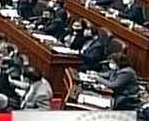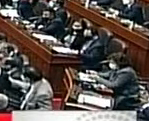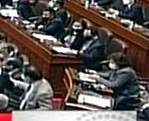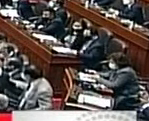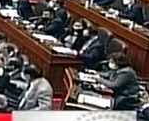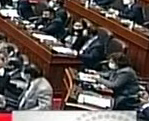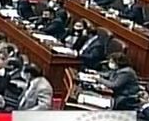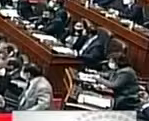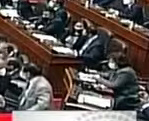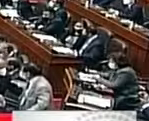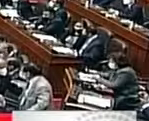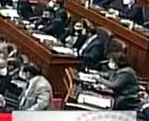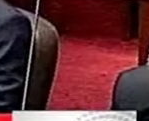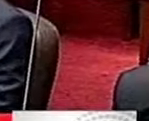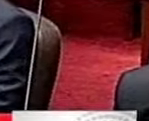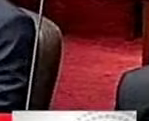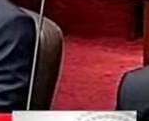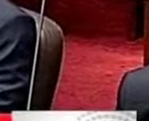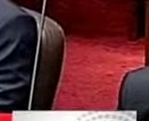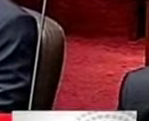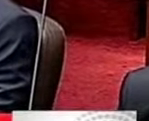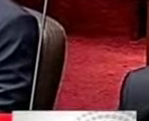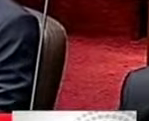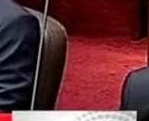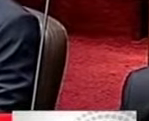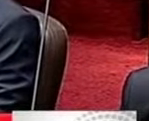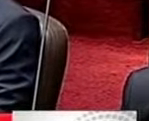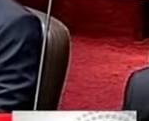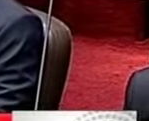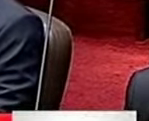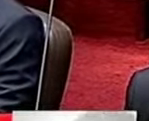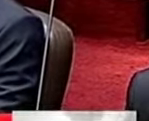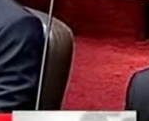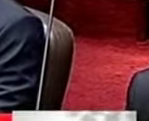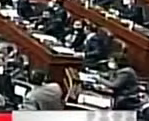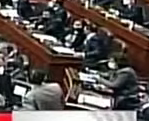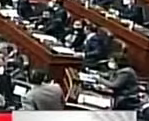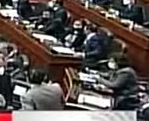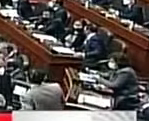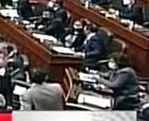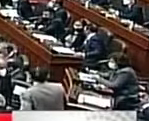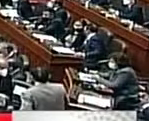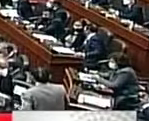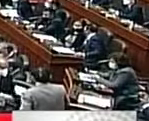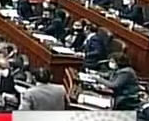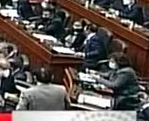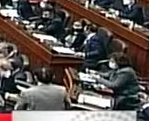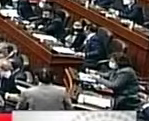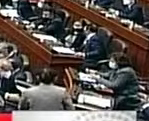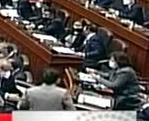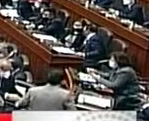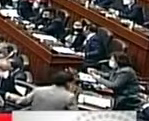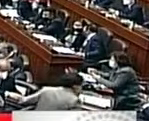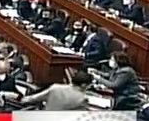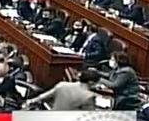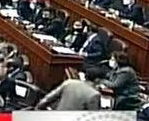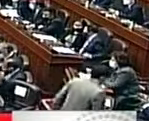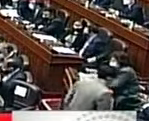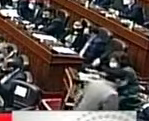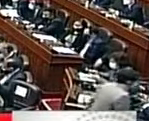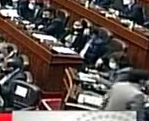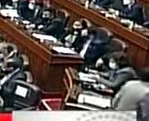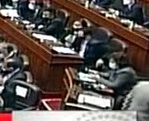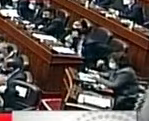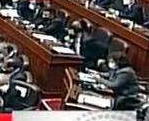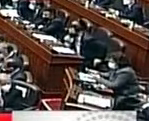al Presidente de la República mediante oficio firmado por el Presidente del Congreso y uno de los vicepresidentes. Si el Pleno negara su confianza al